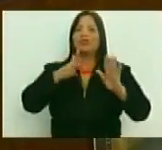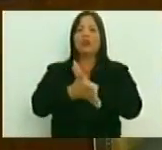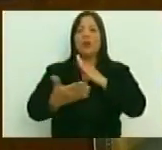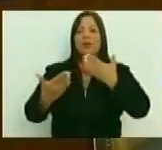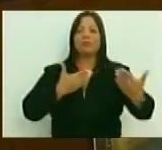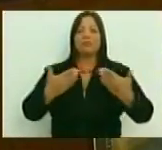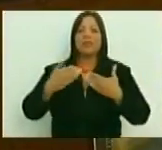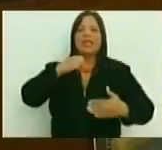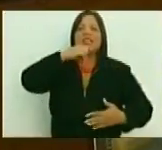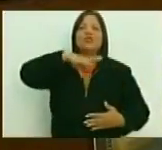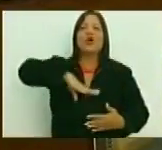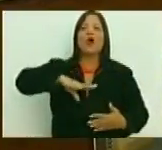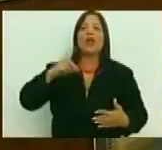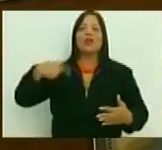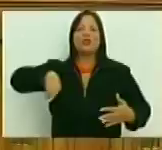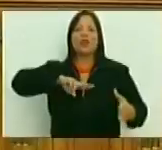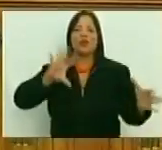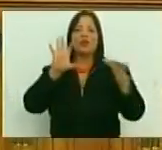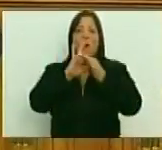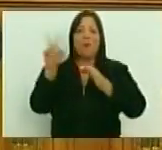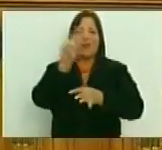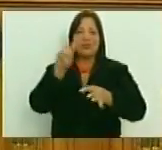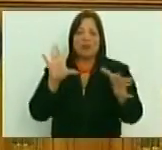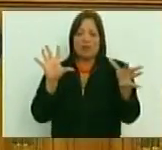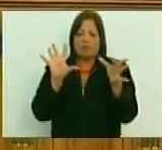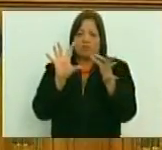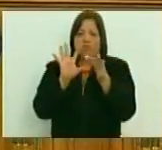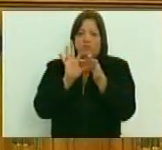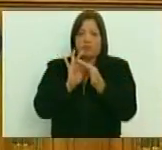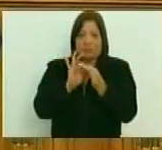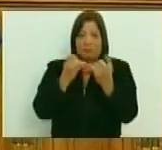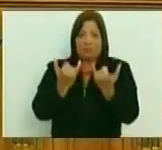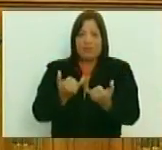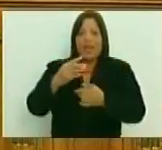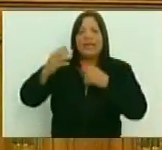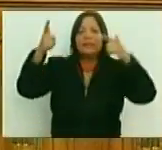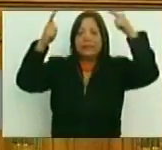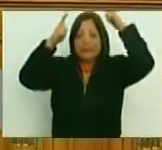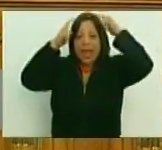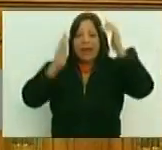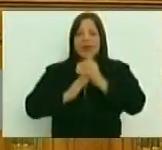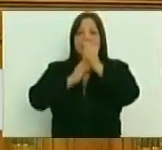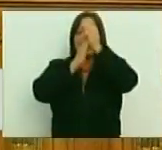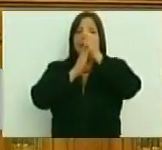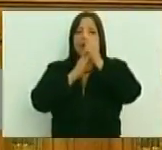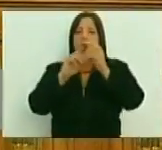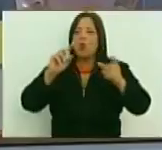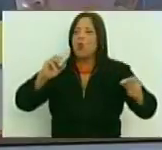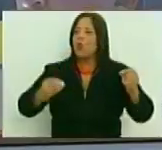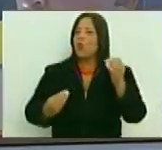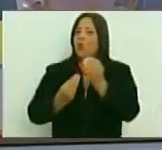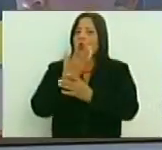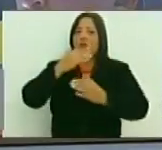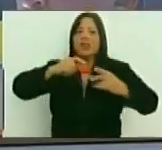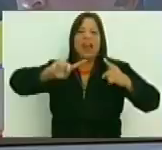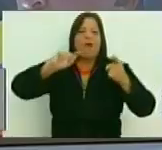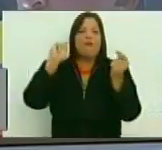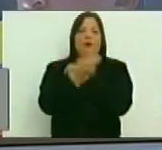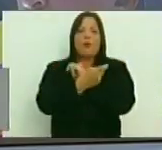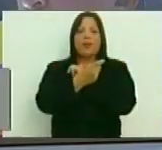en la relación entre la historia y nosotros, los venezolanos. Chávez había liderado una mutación cultural de